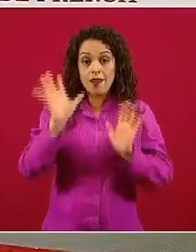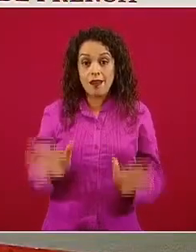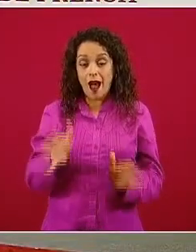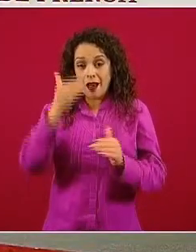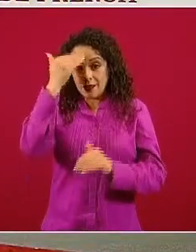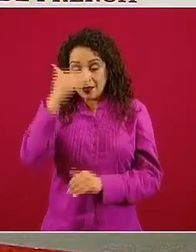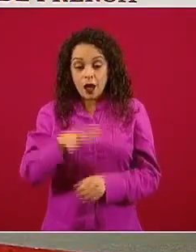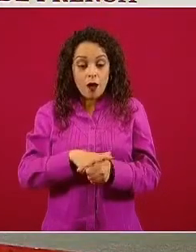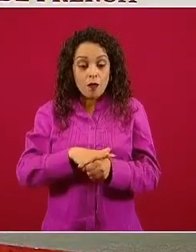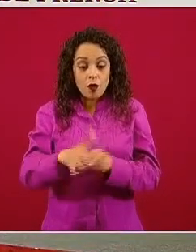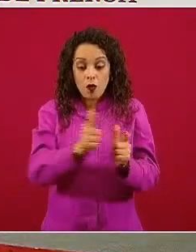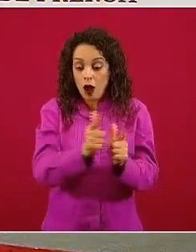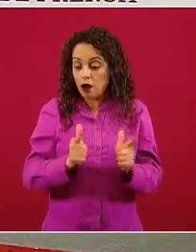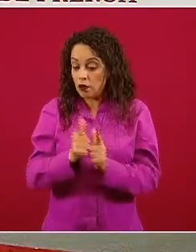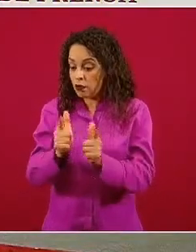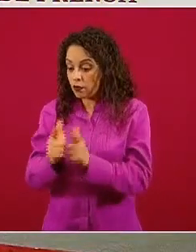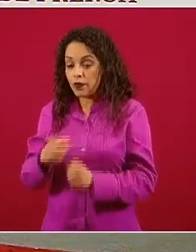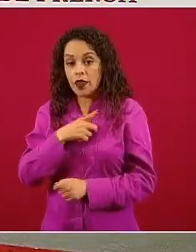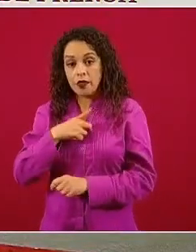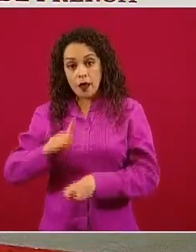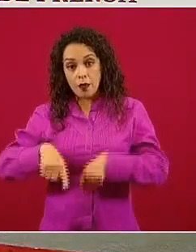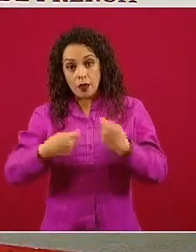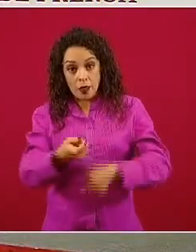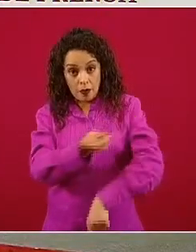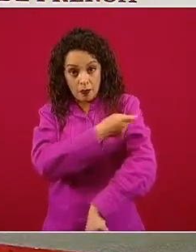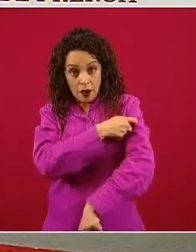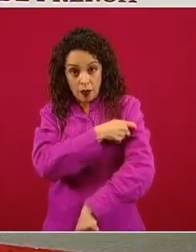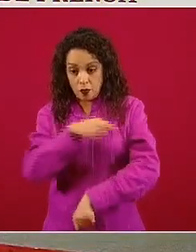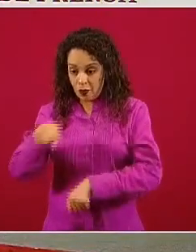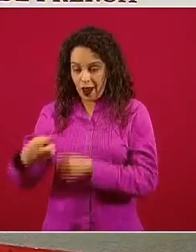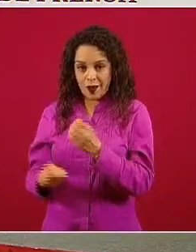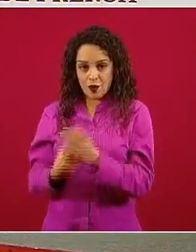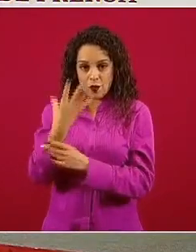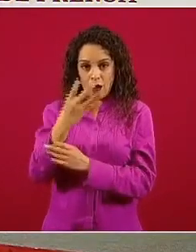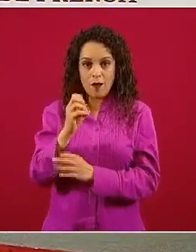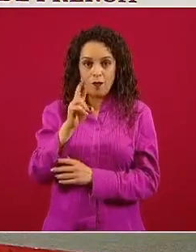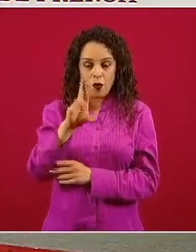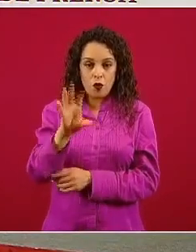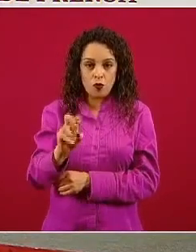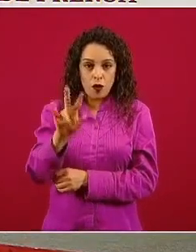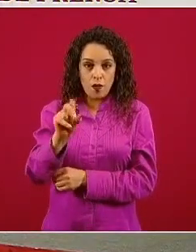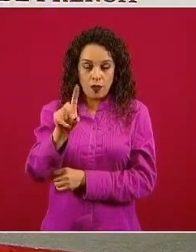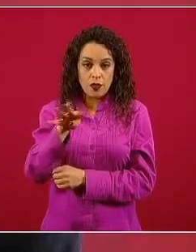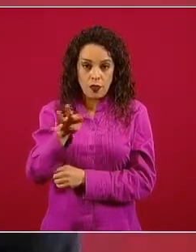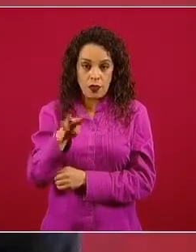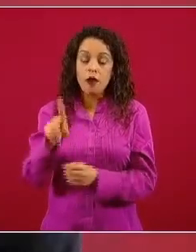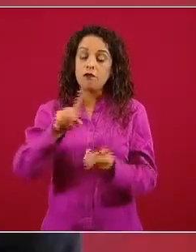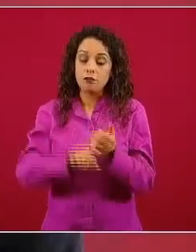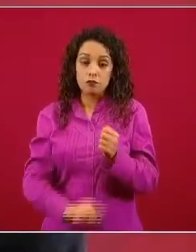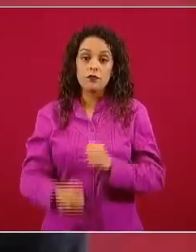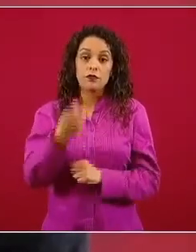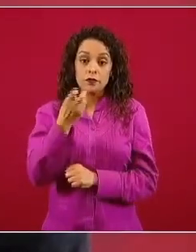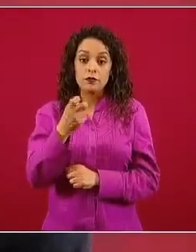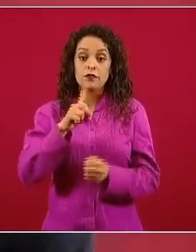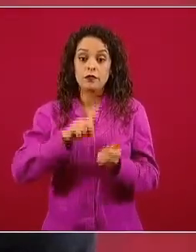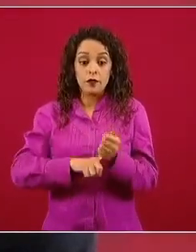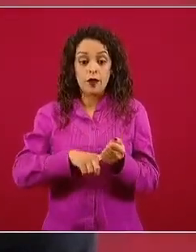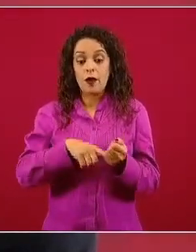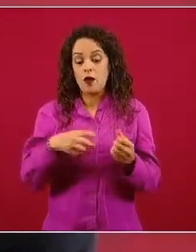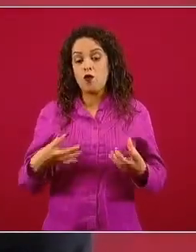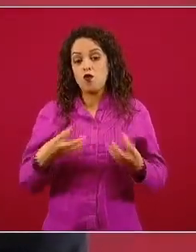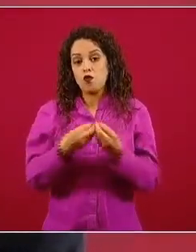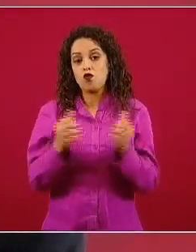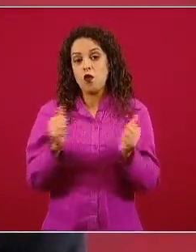de recibir esta nueva vacuna de COVID-19, por supuesto que el compromiso del Programa Nacional de Vacunación, pero